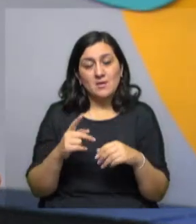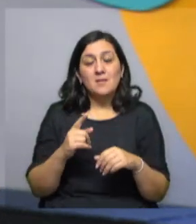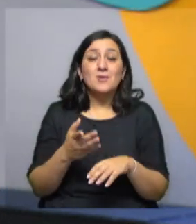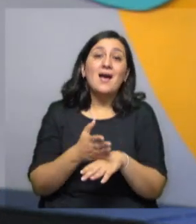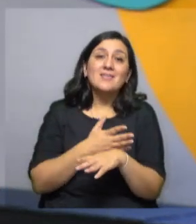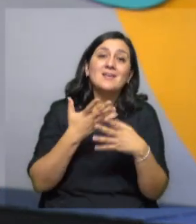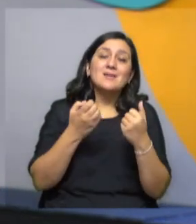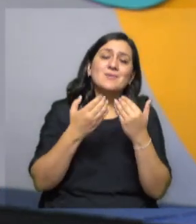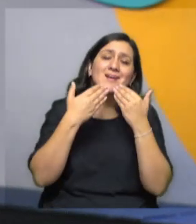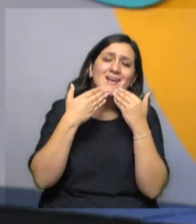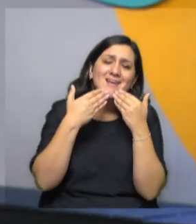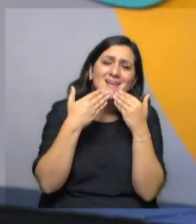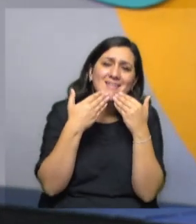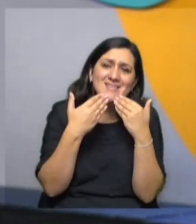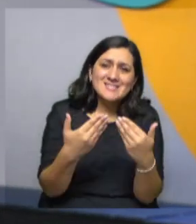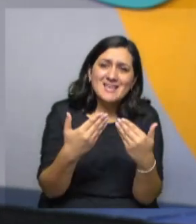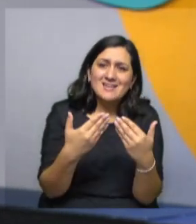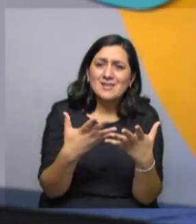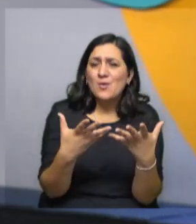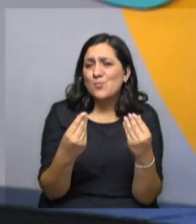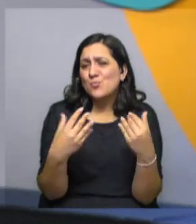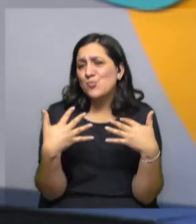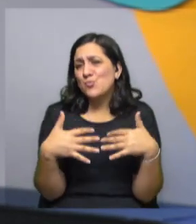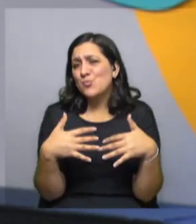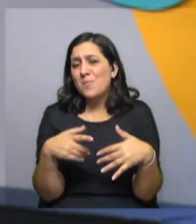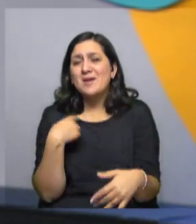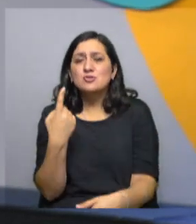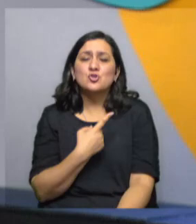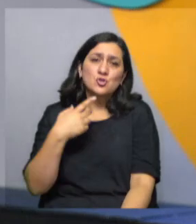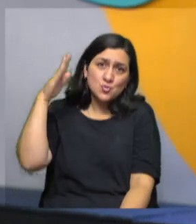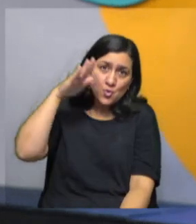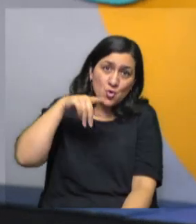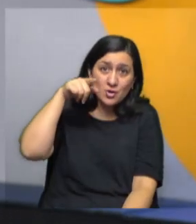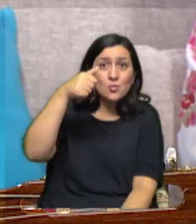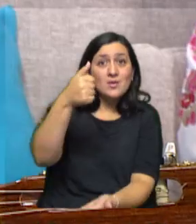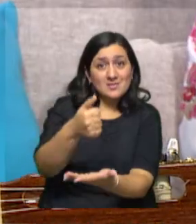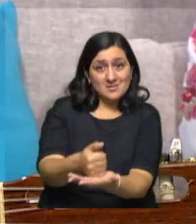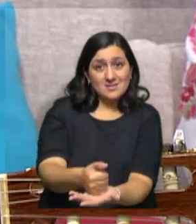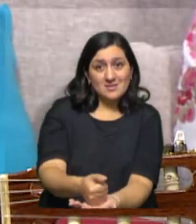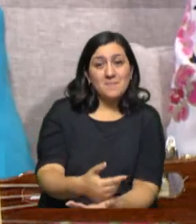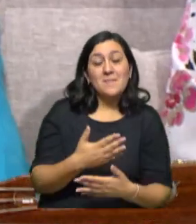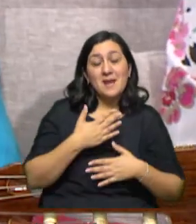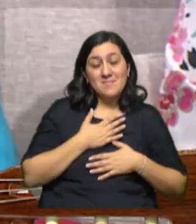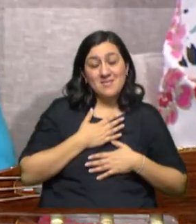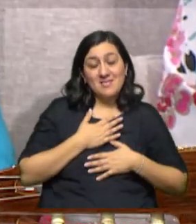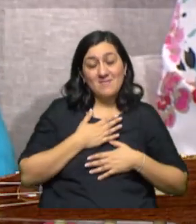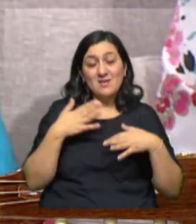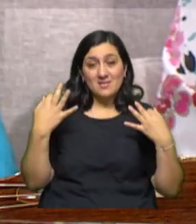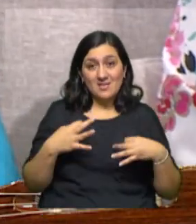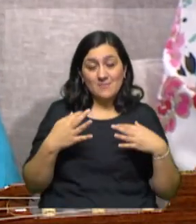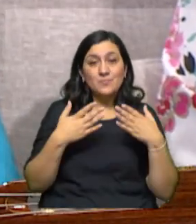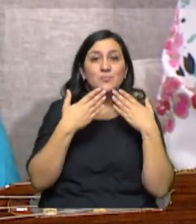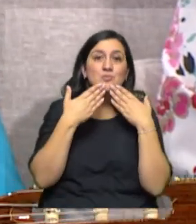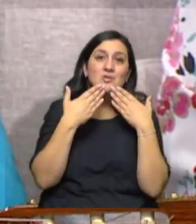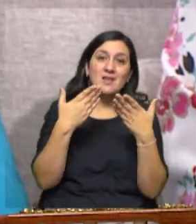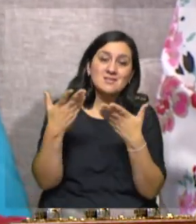agradecerte enormemente, infinitamente. Para nosotros es un honor que estés acá, de verdad. Para mí, de verdad, muchas gracias